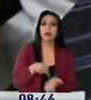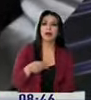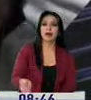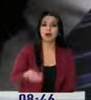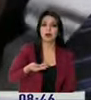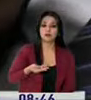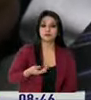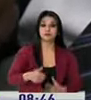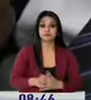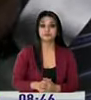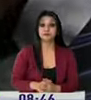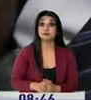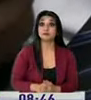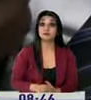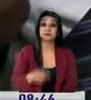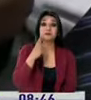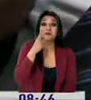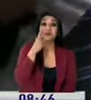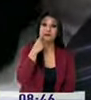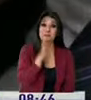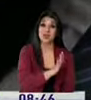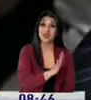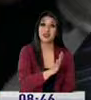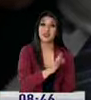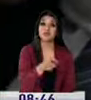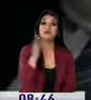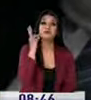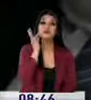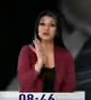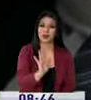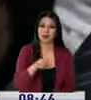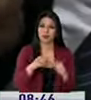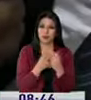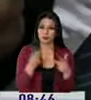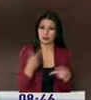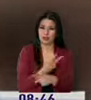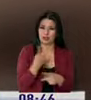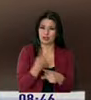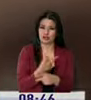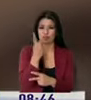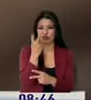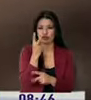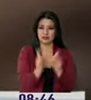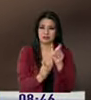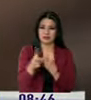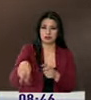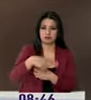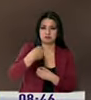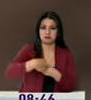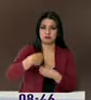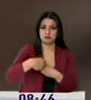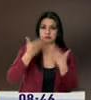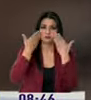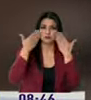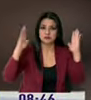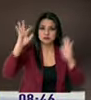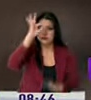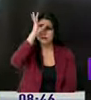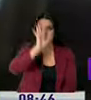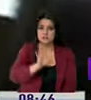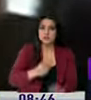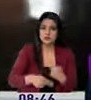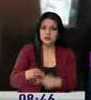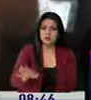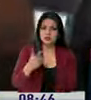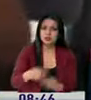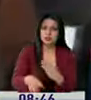enganchar. Los padres de una de las chicas vinculadas a la presunta red, que en total serían 12, aseguran desconocer el ilegal